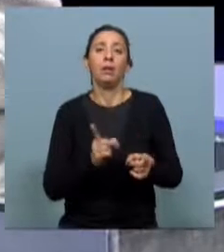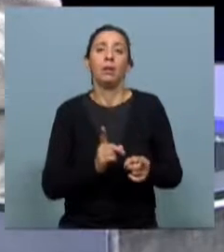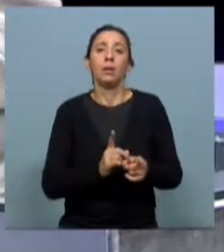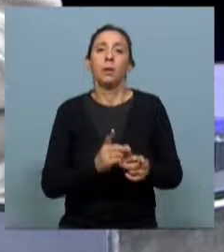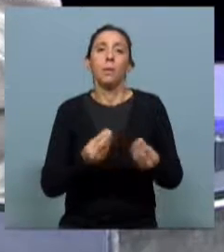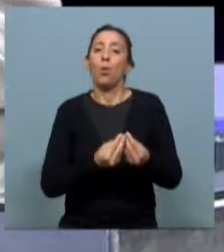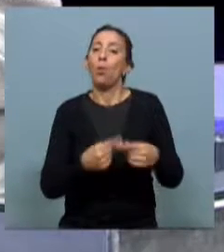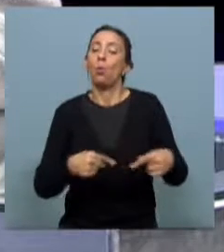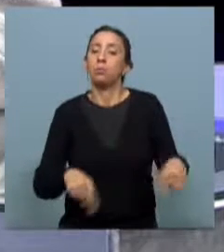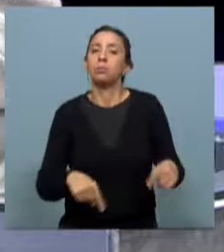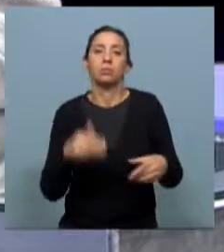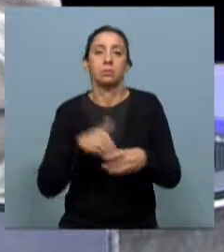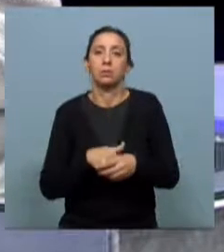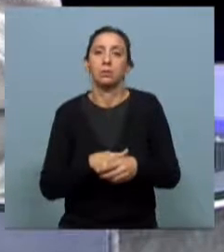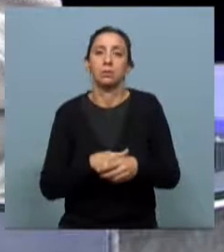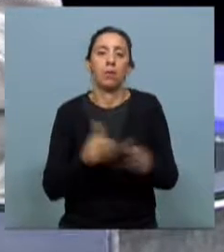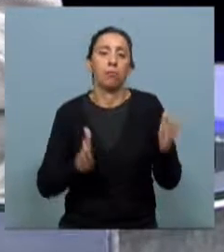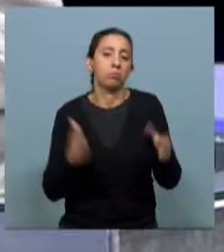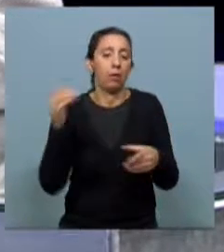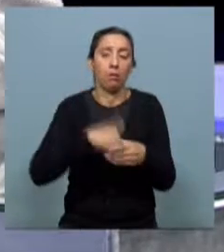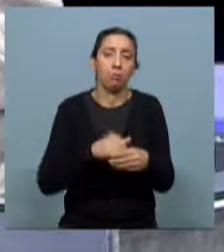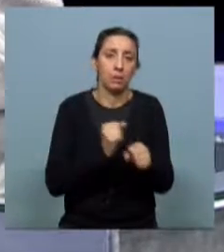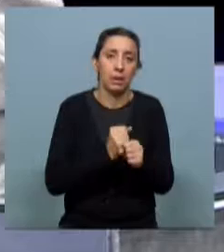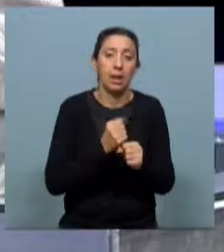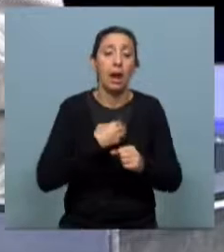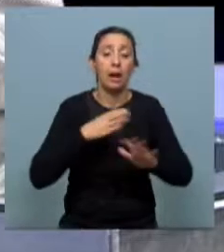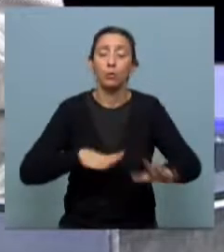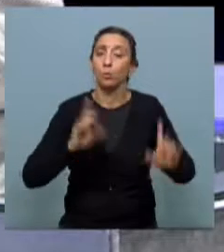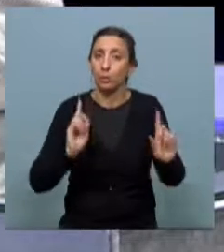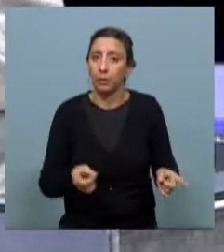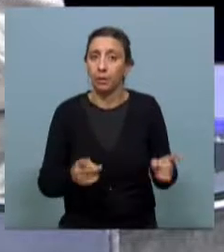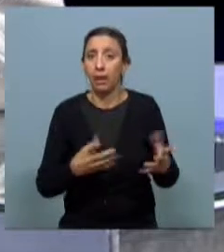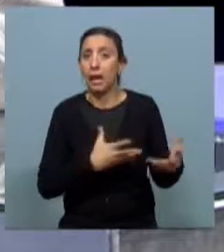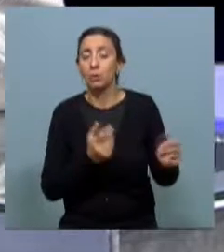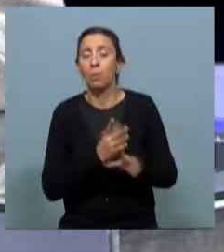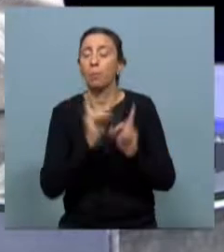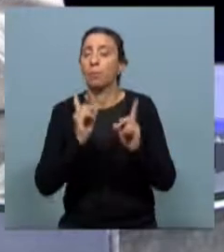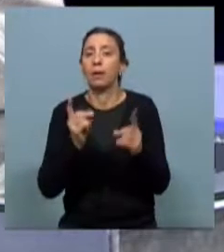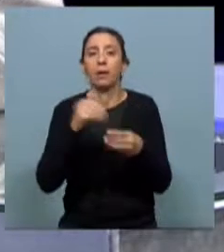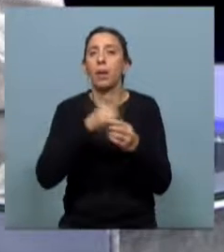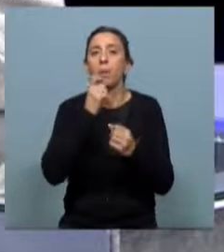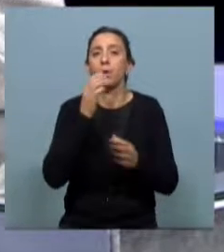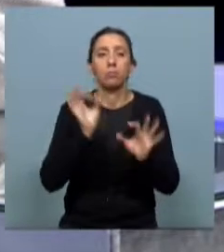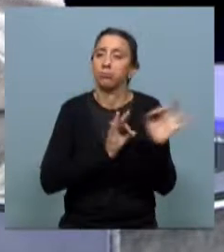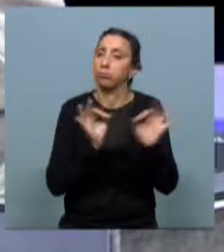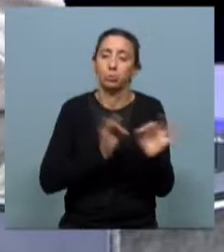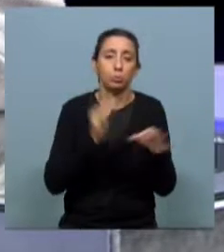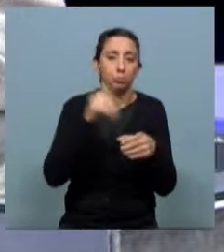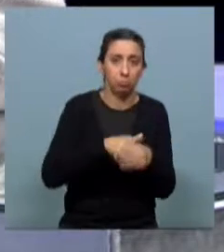un montón de cosas que involucran la robótica, y los chicos también con ayuda de los profes se están involucrando en proyectos,